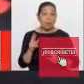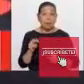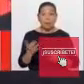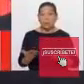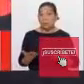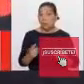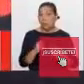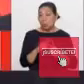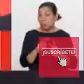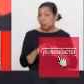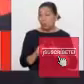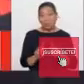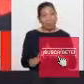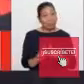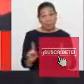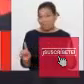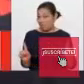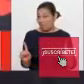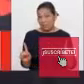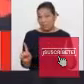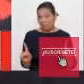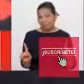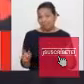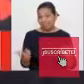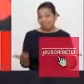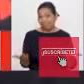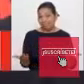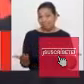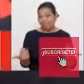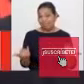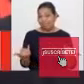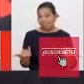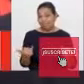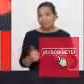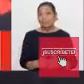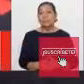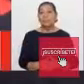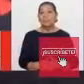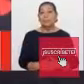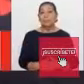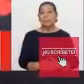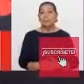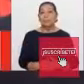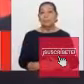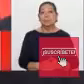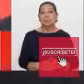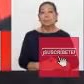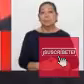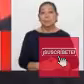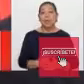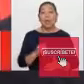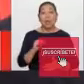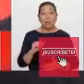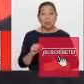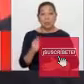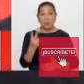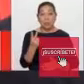son dos cosas aisladas y la única relación que existe ahí es que los hijos